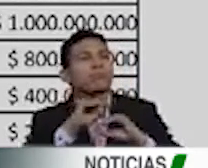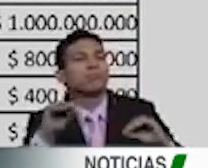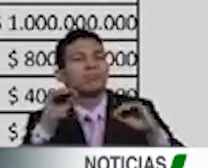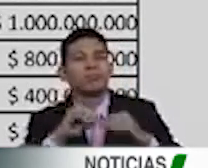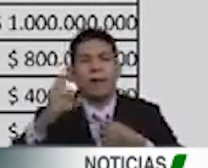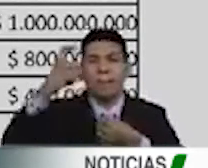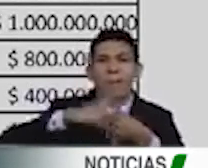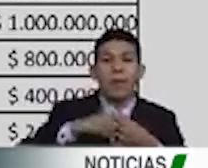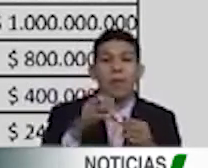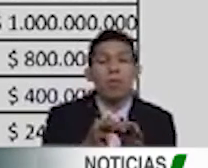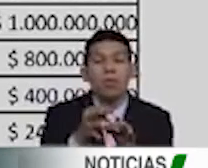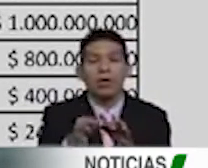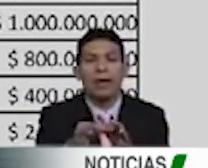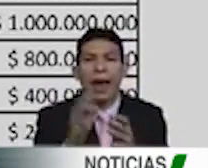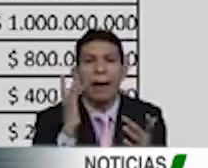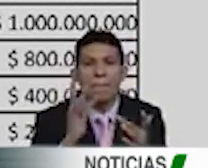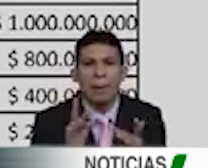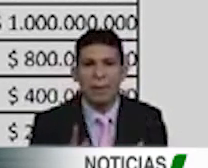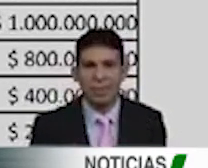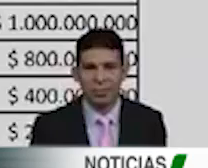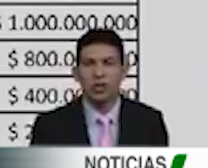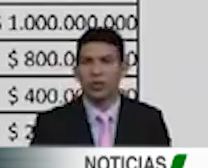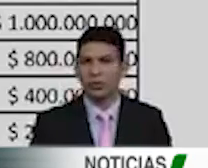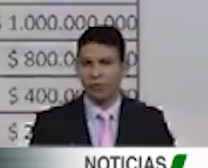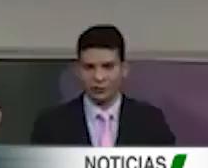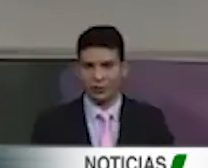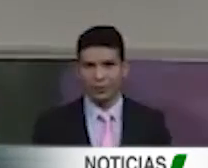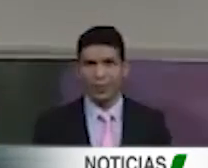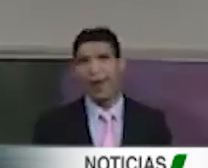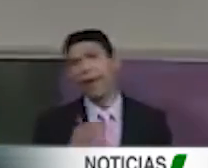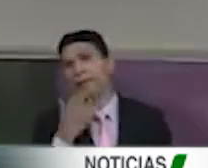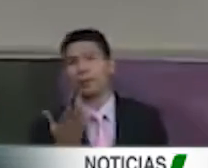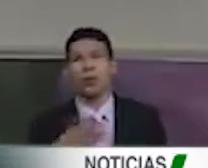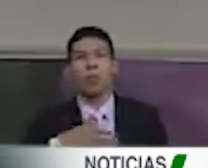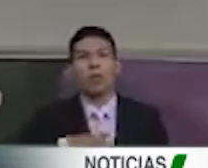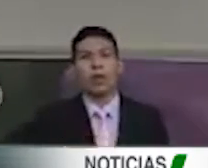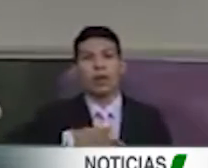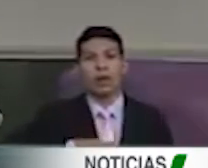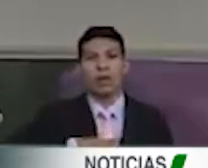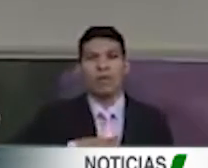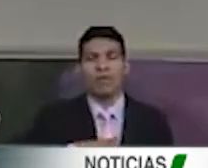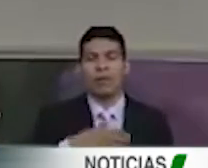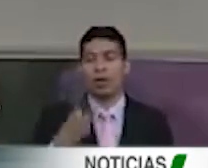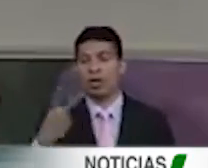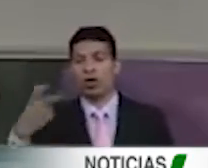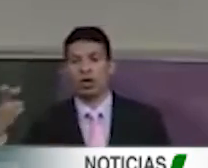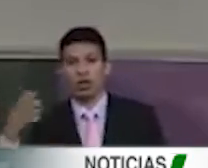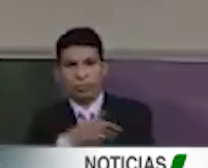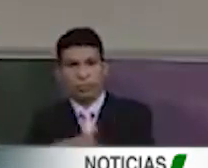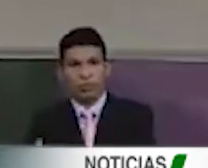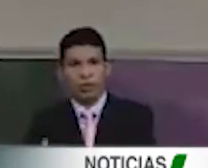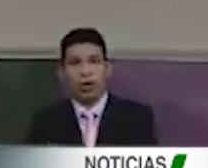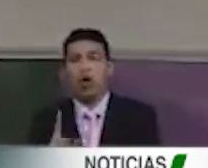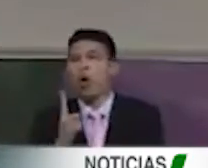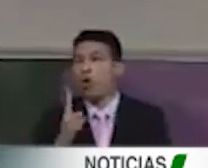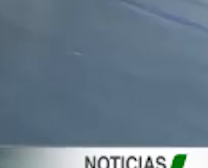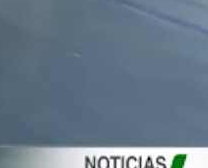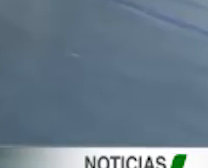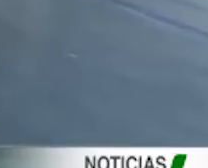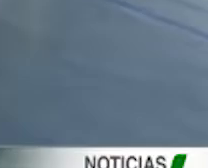del municipio respectivo. O sea que si Bolívar está poniendo 200 millones, es única